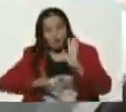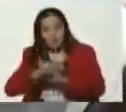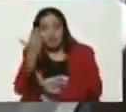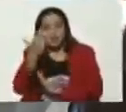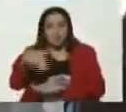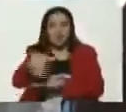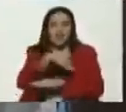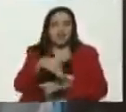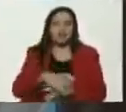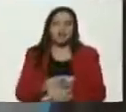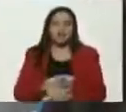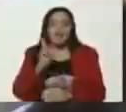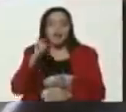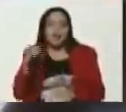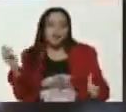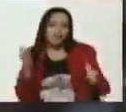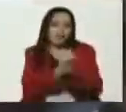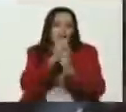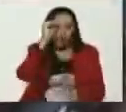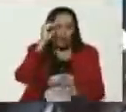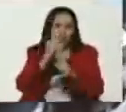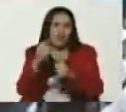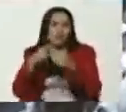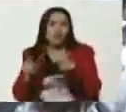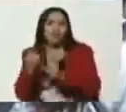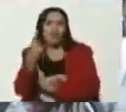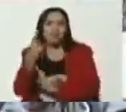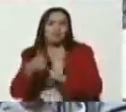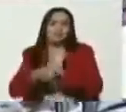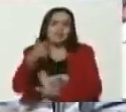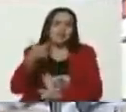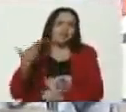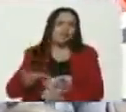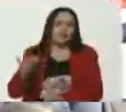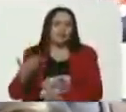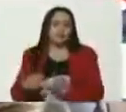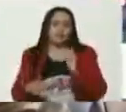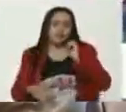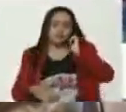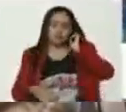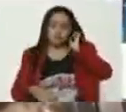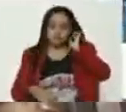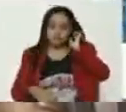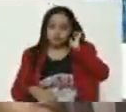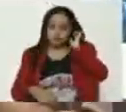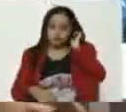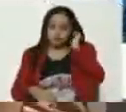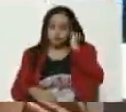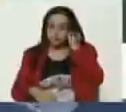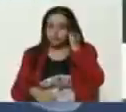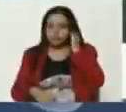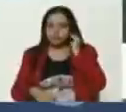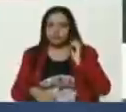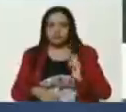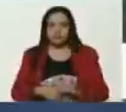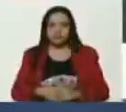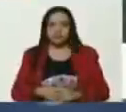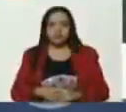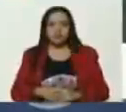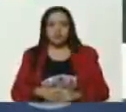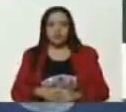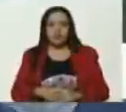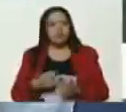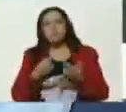se cumplieron algunos objetivos, pero no el objetivo principal. Y a la luz de los acontecimientos podemos decir que fue lo